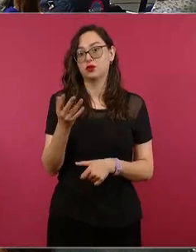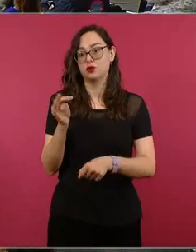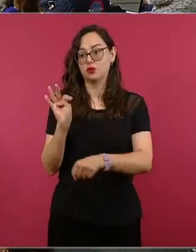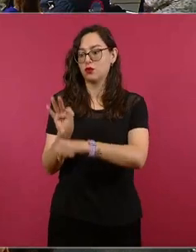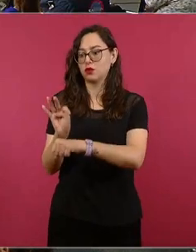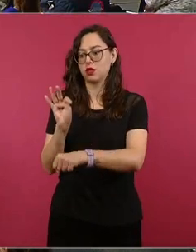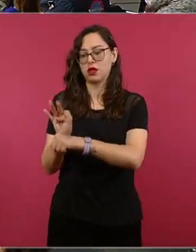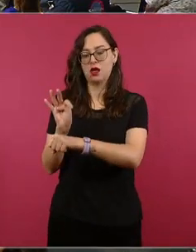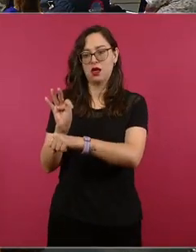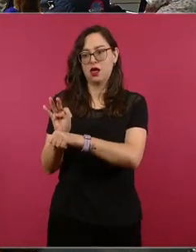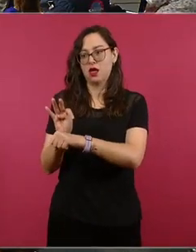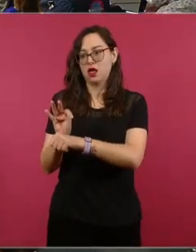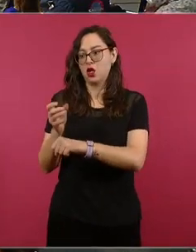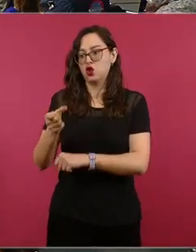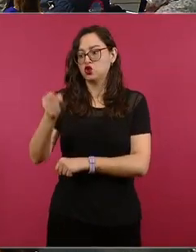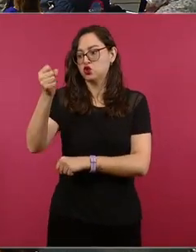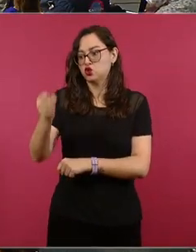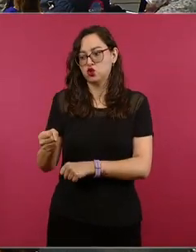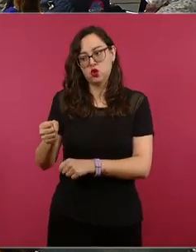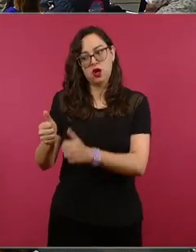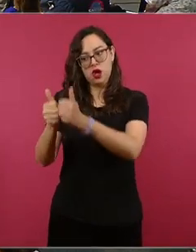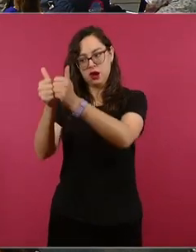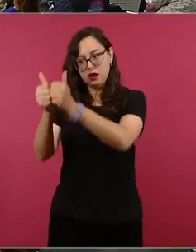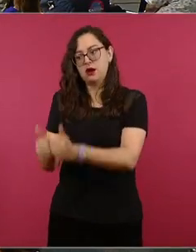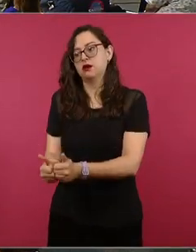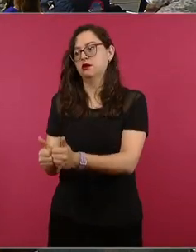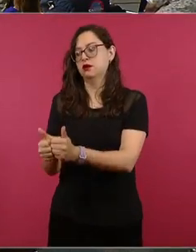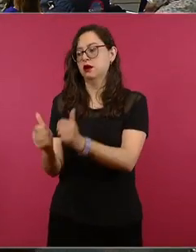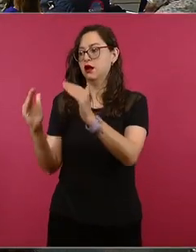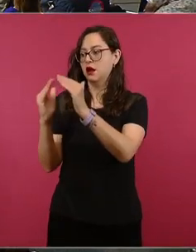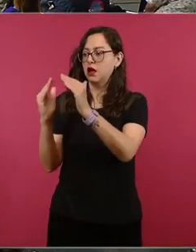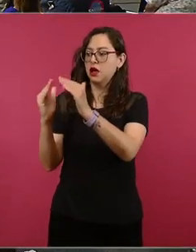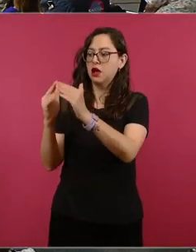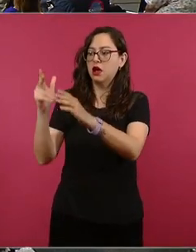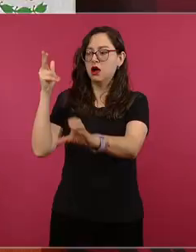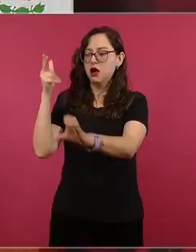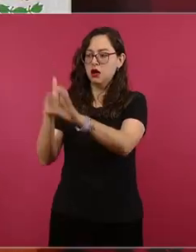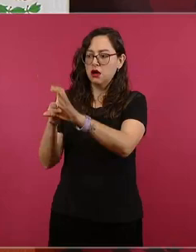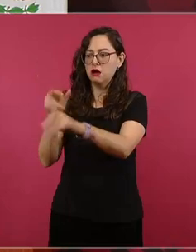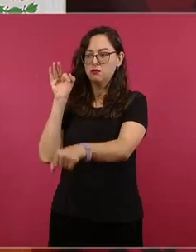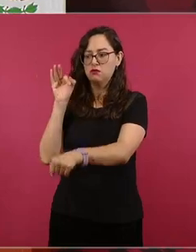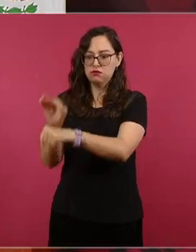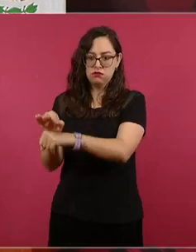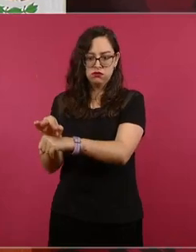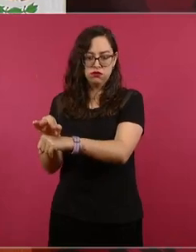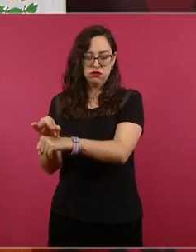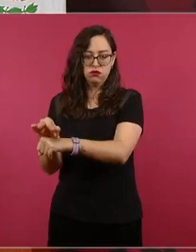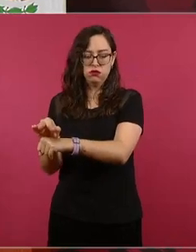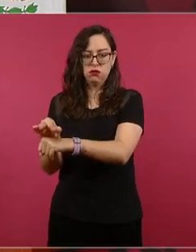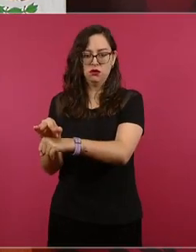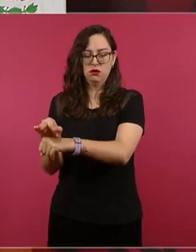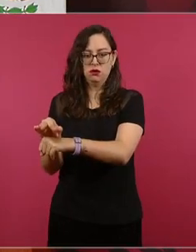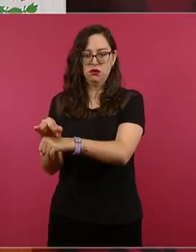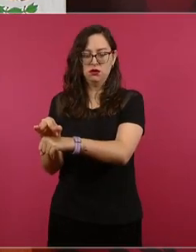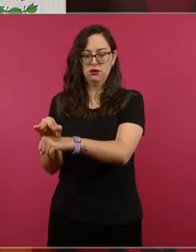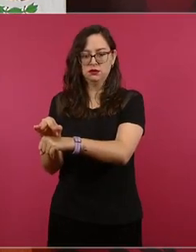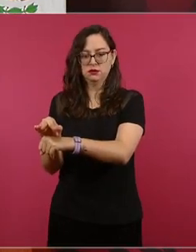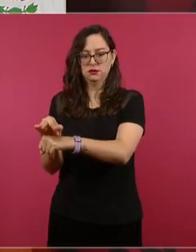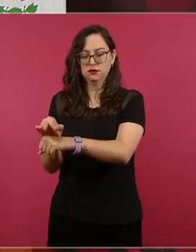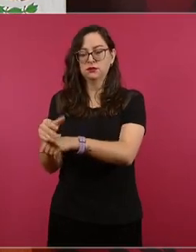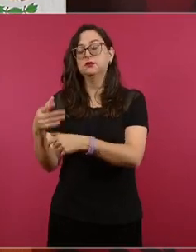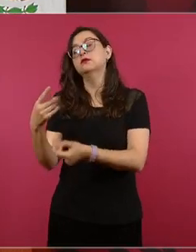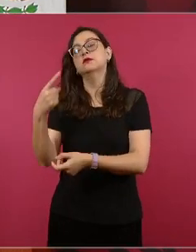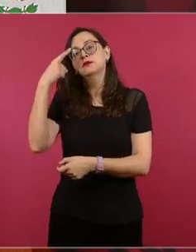ahí los cuidamos con albergues y cuidamos